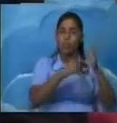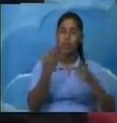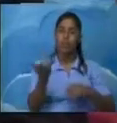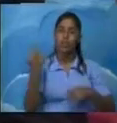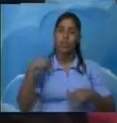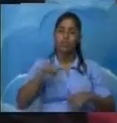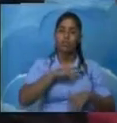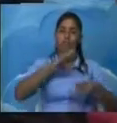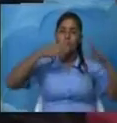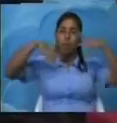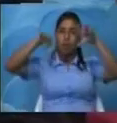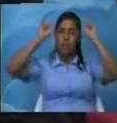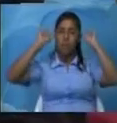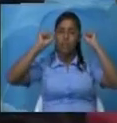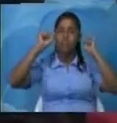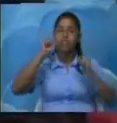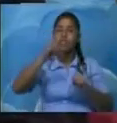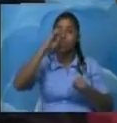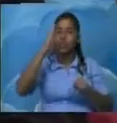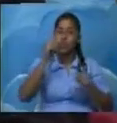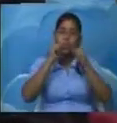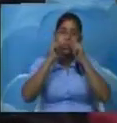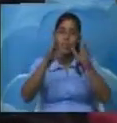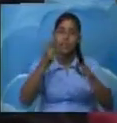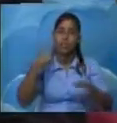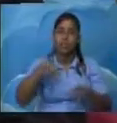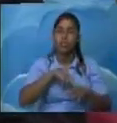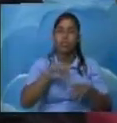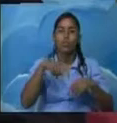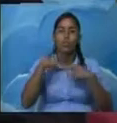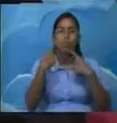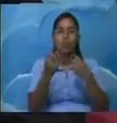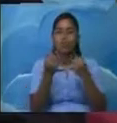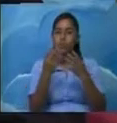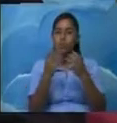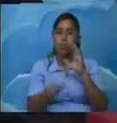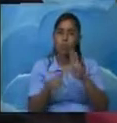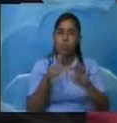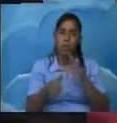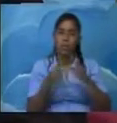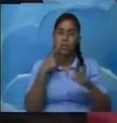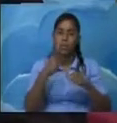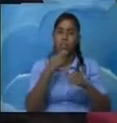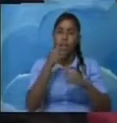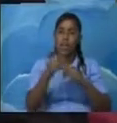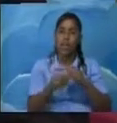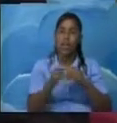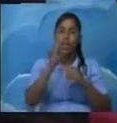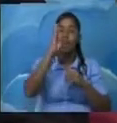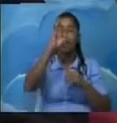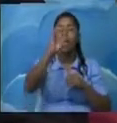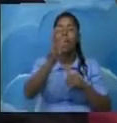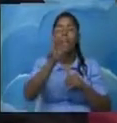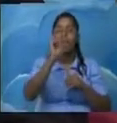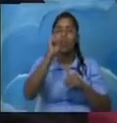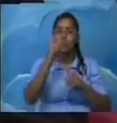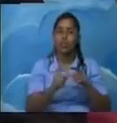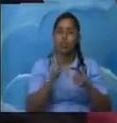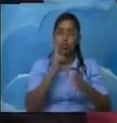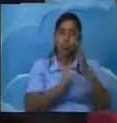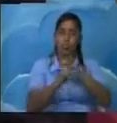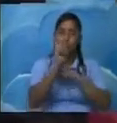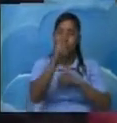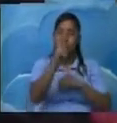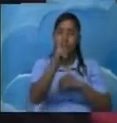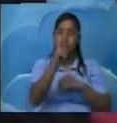hemos aprendido. Si Dios nos bendice a nosotros, ¿cuánto más? Dice la Biblia en Hechos capítulo 2, versículo 47, que la iglesia